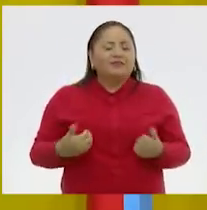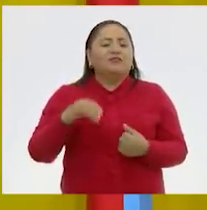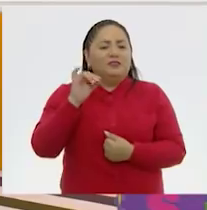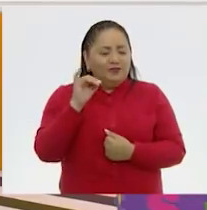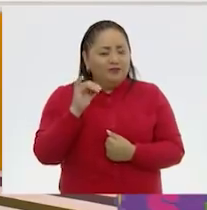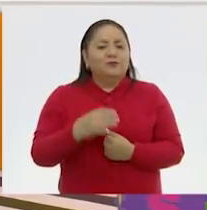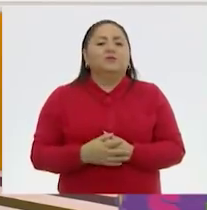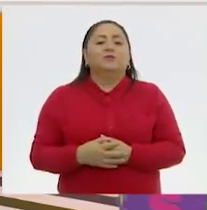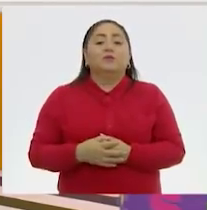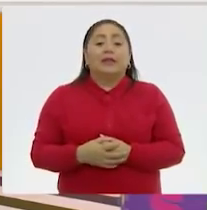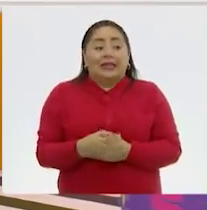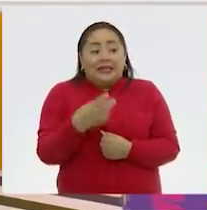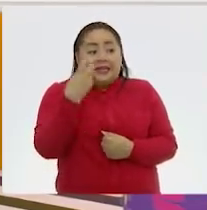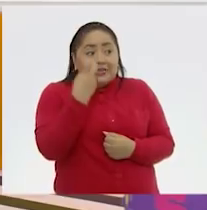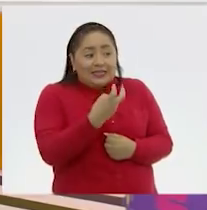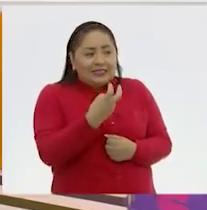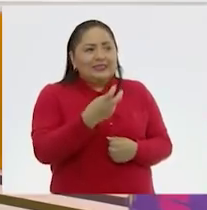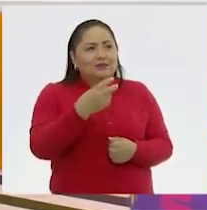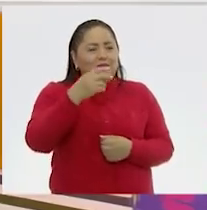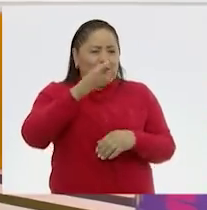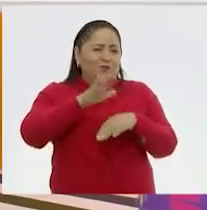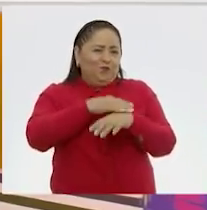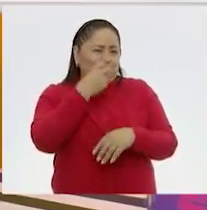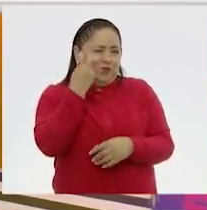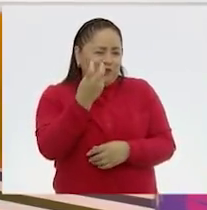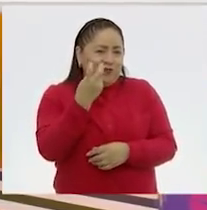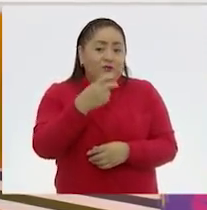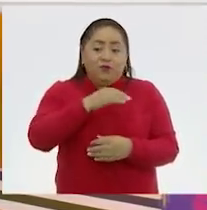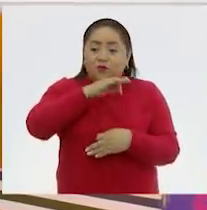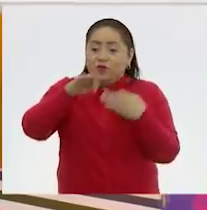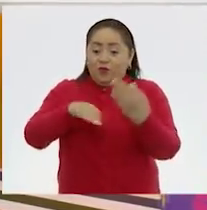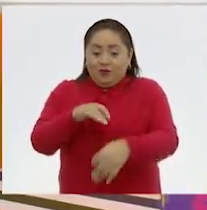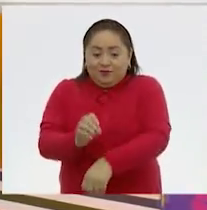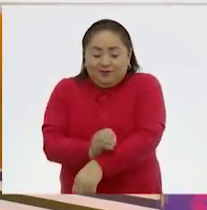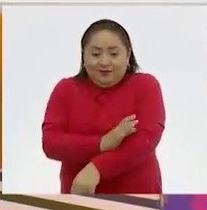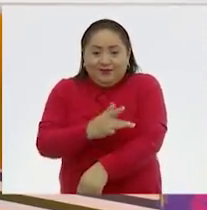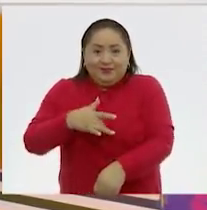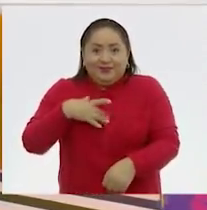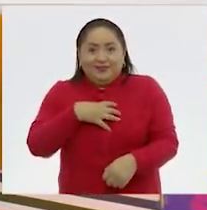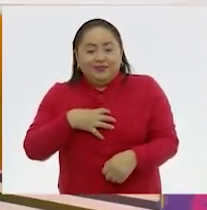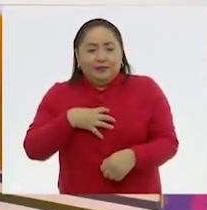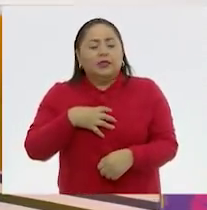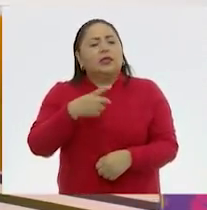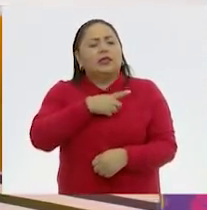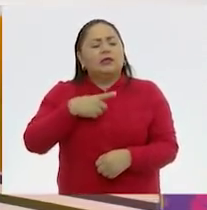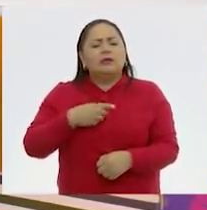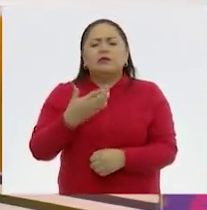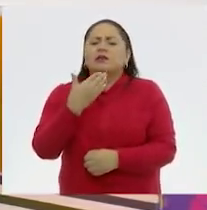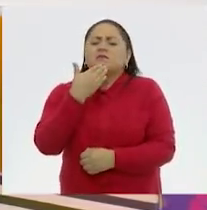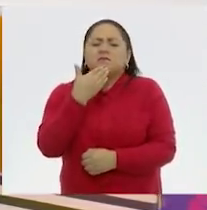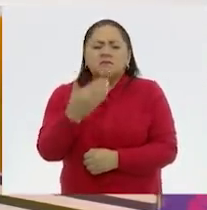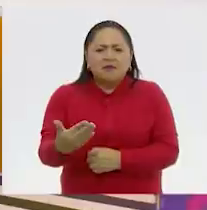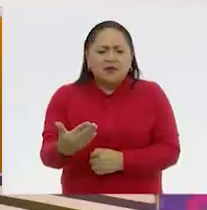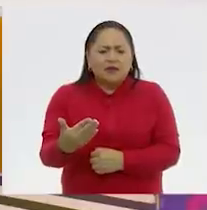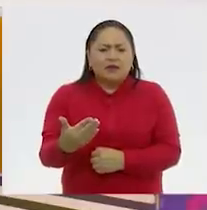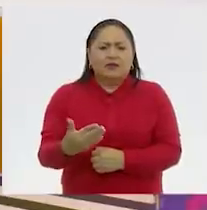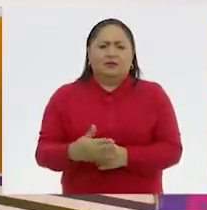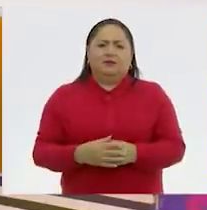refieres. Esa finalmente es la idea. Por eso, todas las emociones deben estar perfectamente